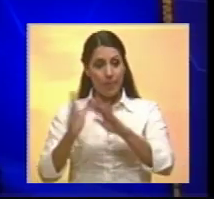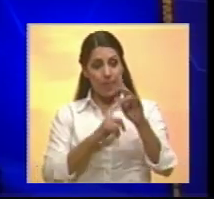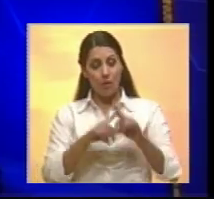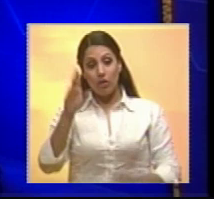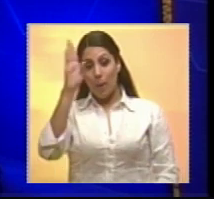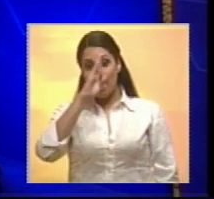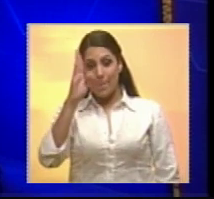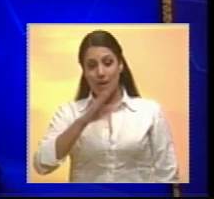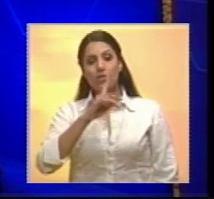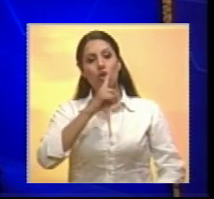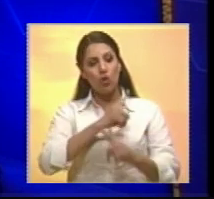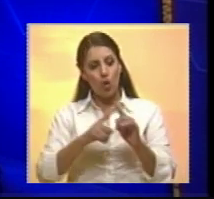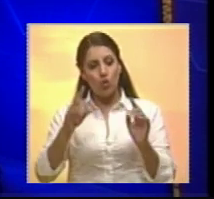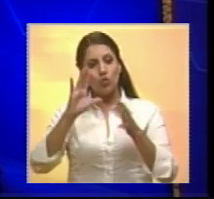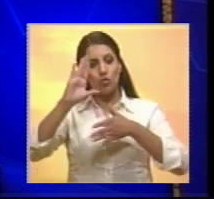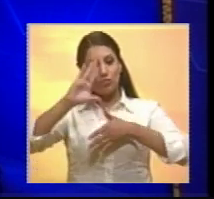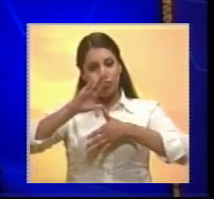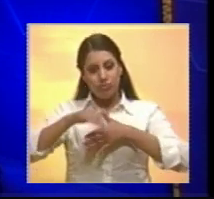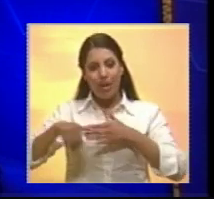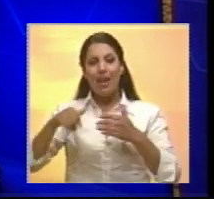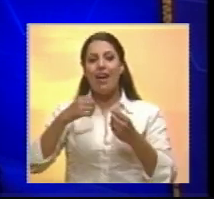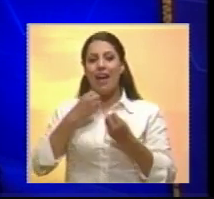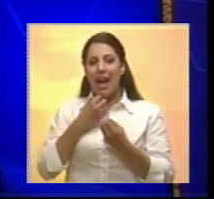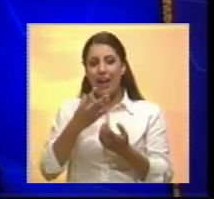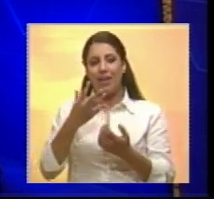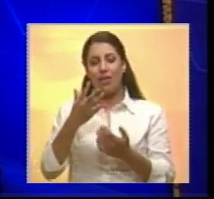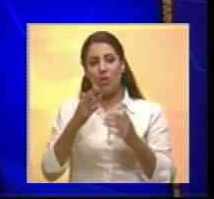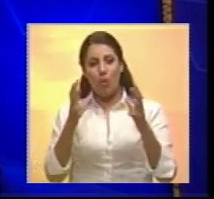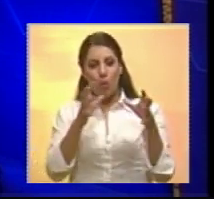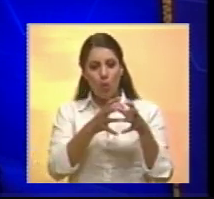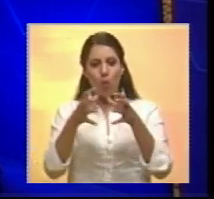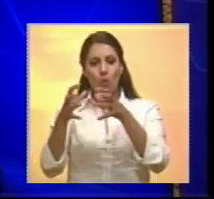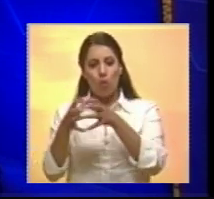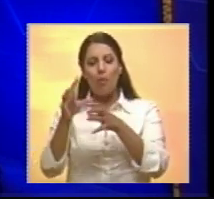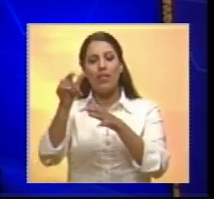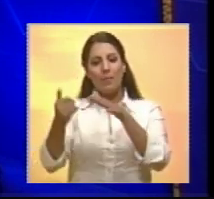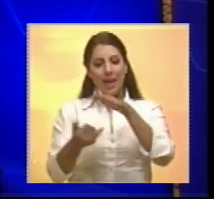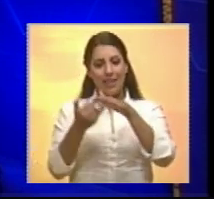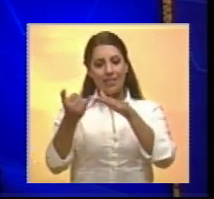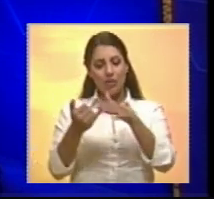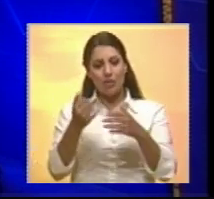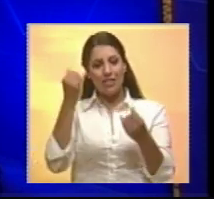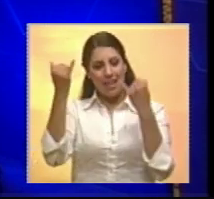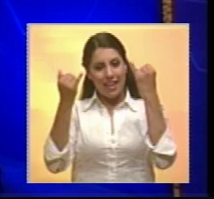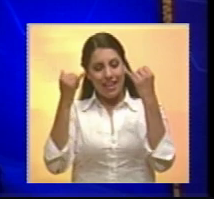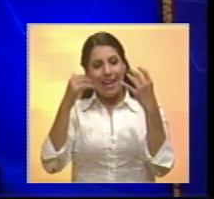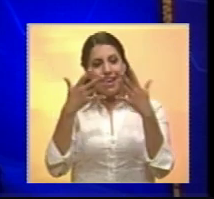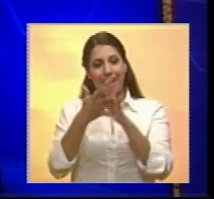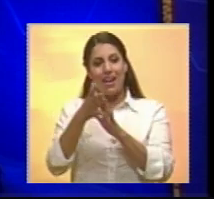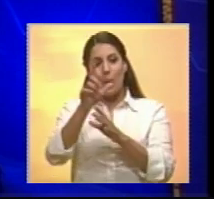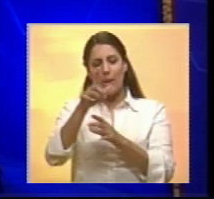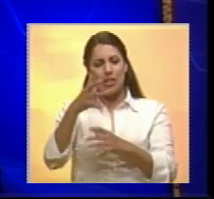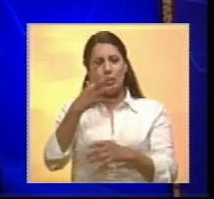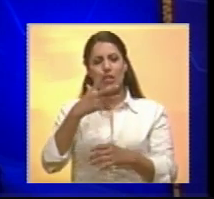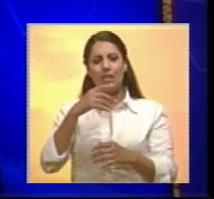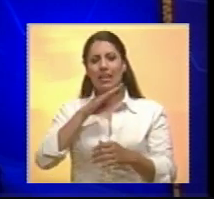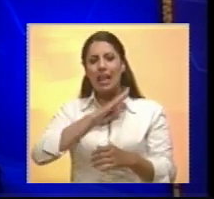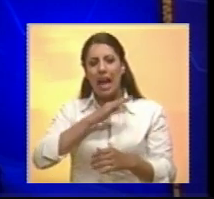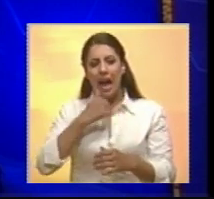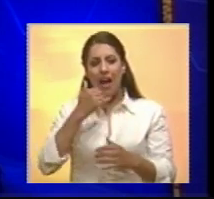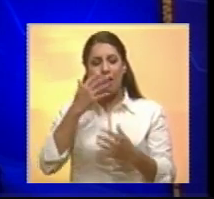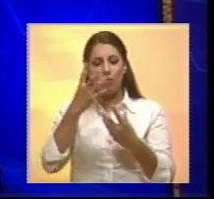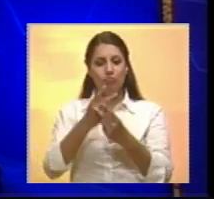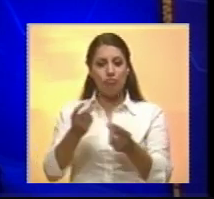Desde Brasil y el resto del continente empiezan a darse gestos de equipos e instituciones para intentar que la tragedia no produzca